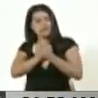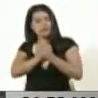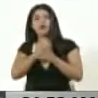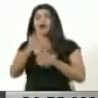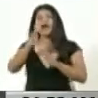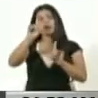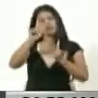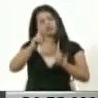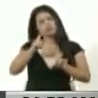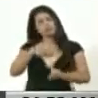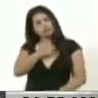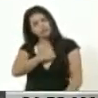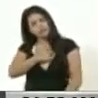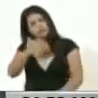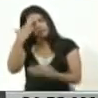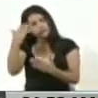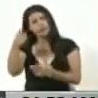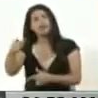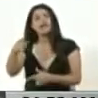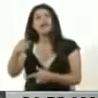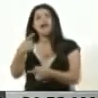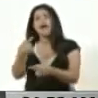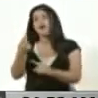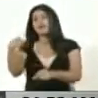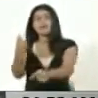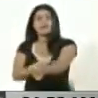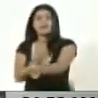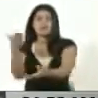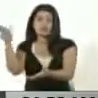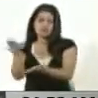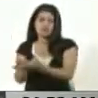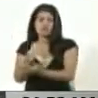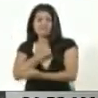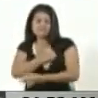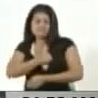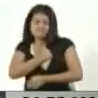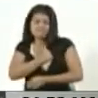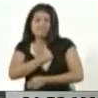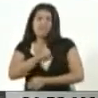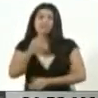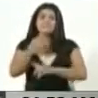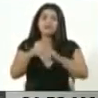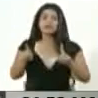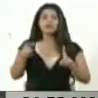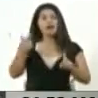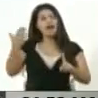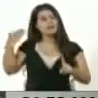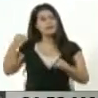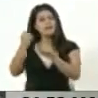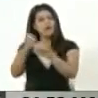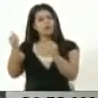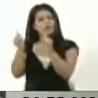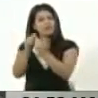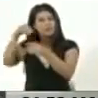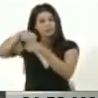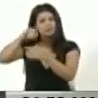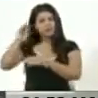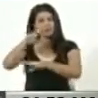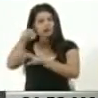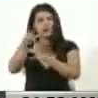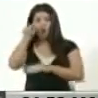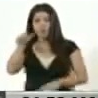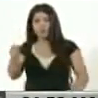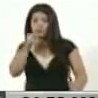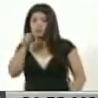porque falleció su hermana el día de ayer, pero trabajando allá en la Asamblea Nacional, el colega periodista Earle